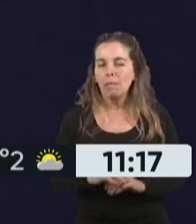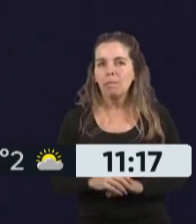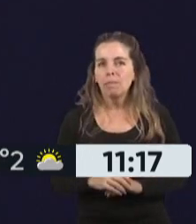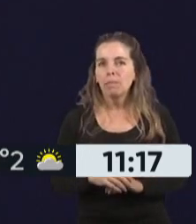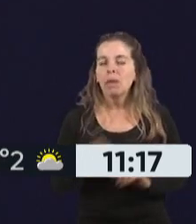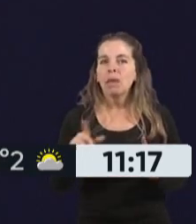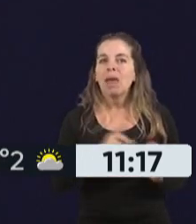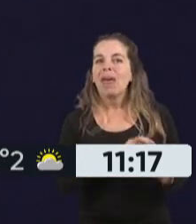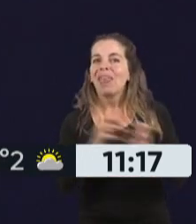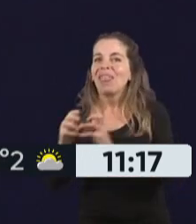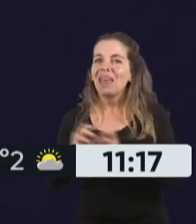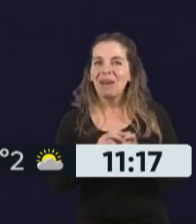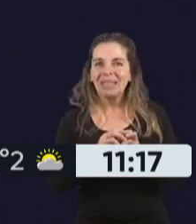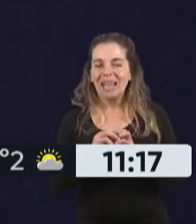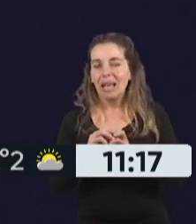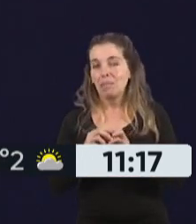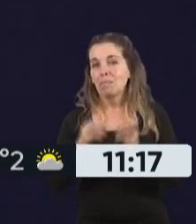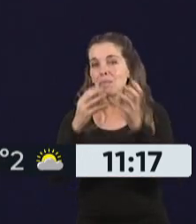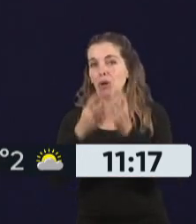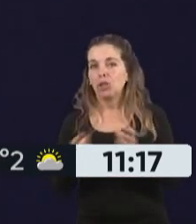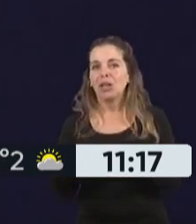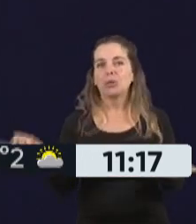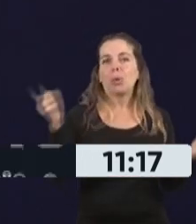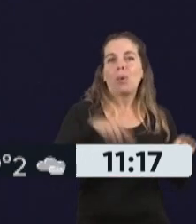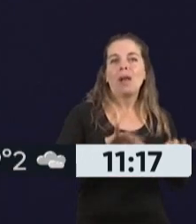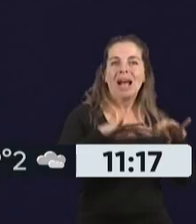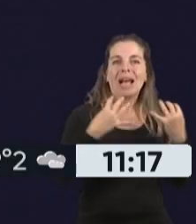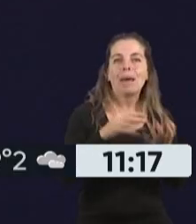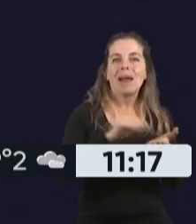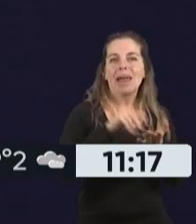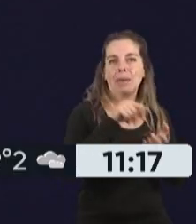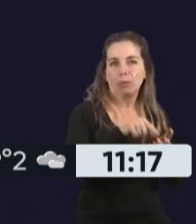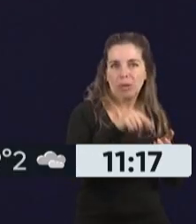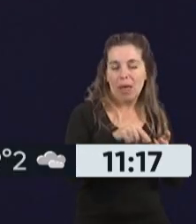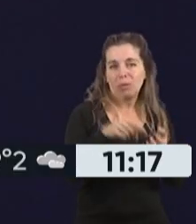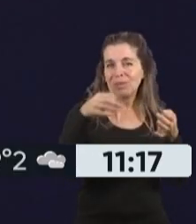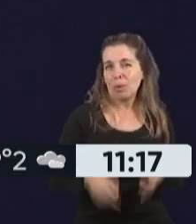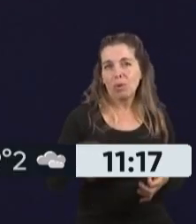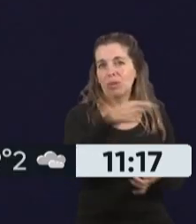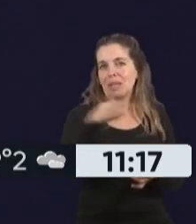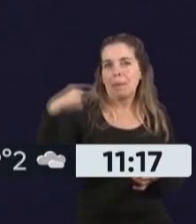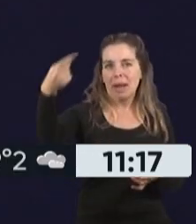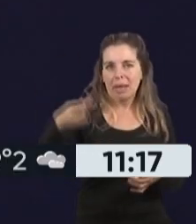el debate en diputados efectivamente ocurra algún día de la semana que viene.